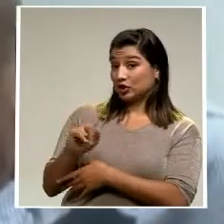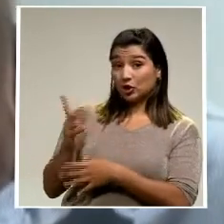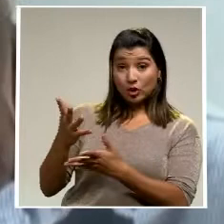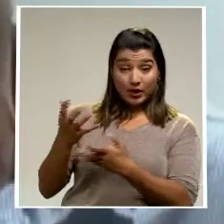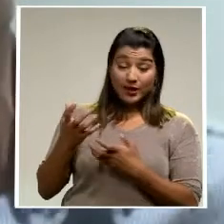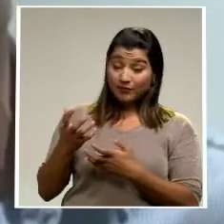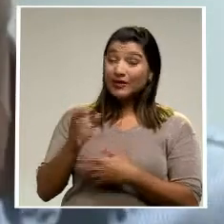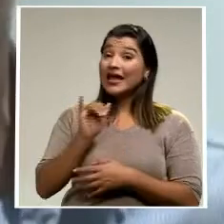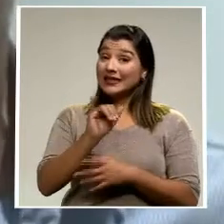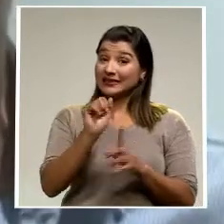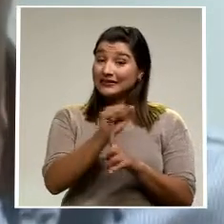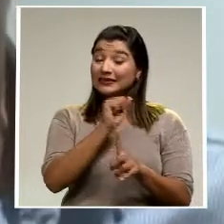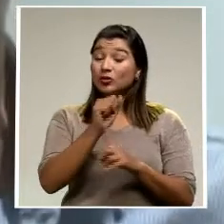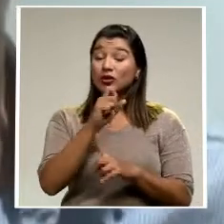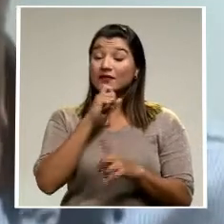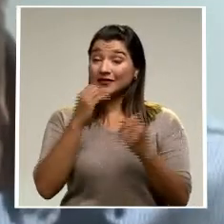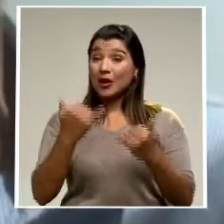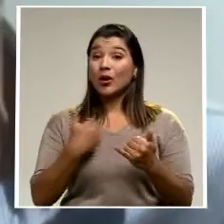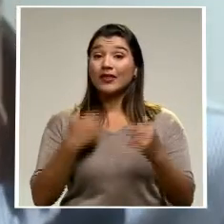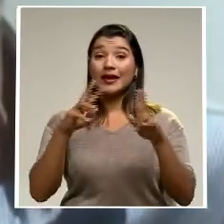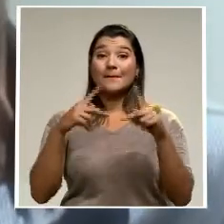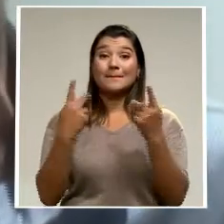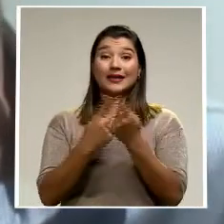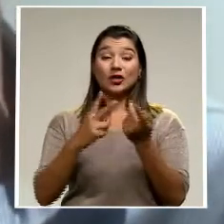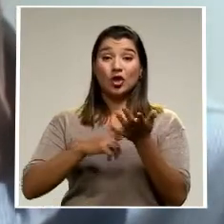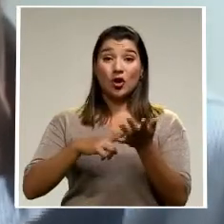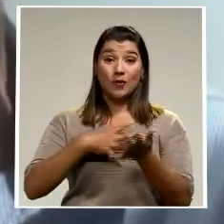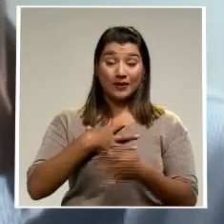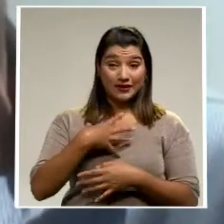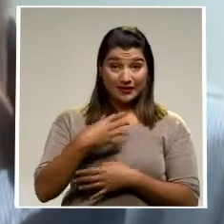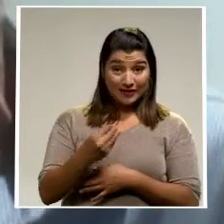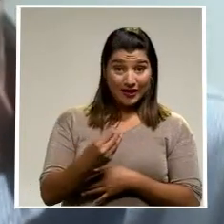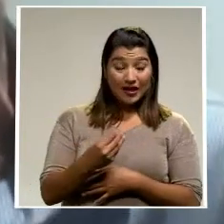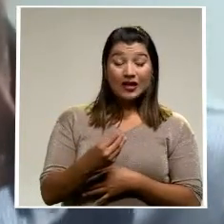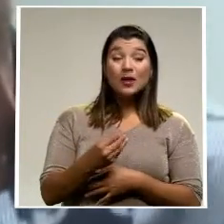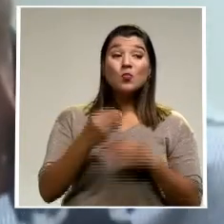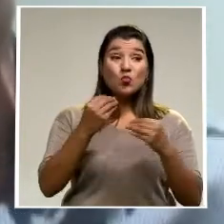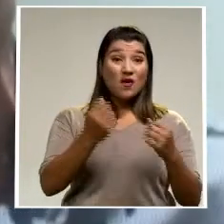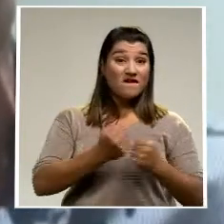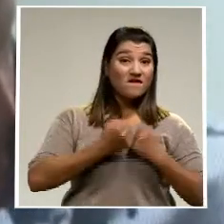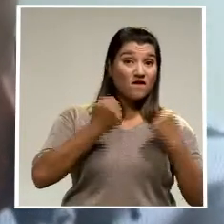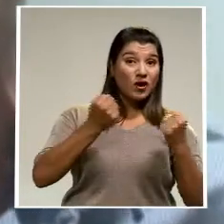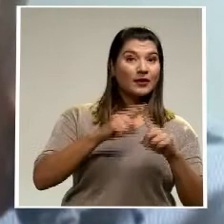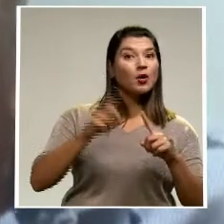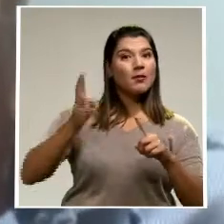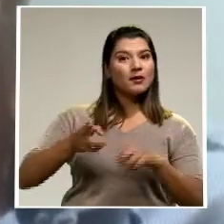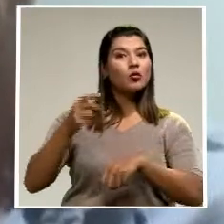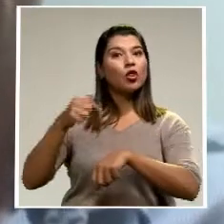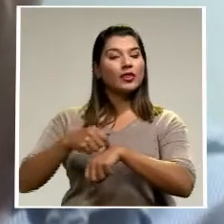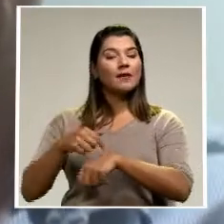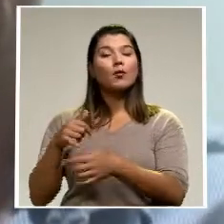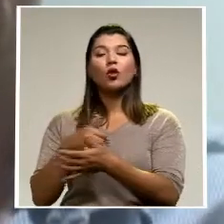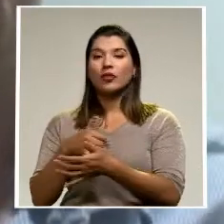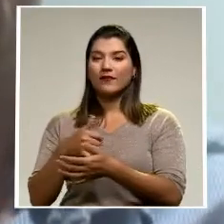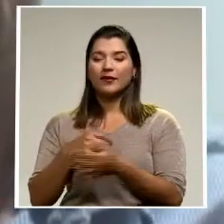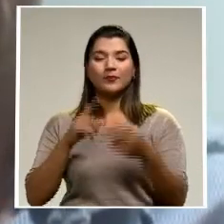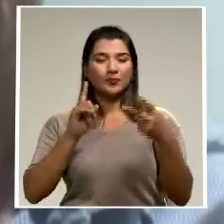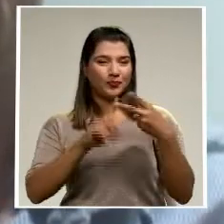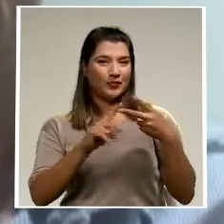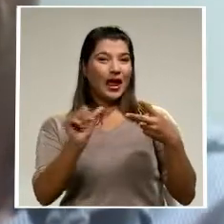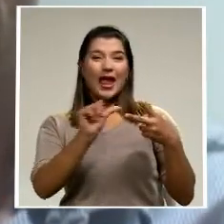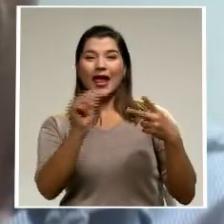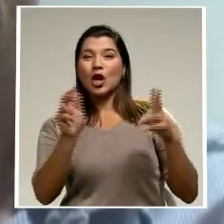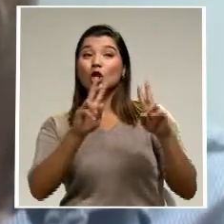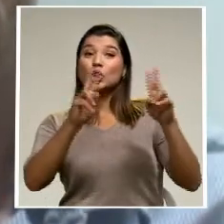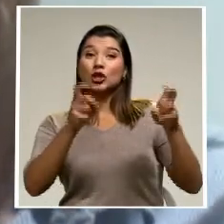la que se encuentra el Partido de Liberación Nacional, ser un partido tan fuerte y a la vez un partido tan débil para estas elecciones. El otro terremoto